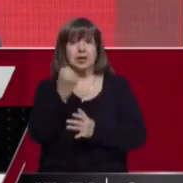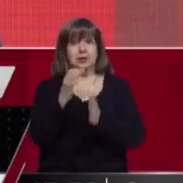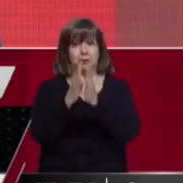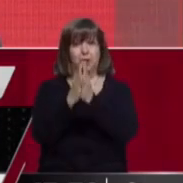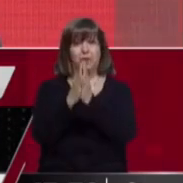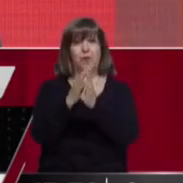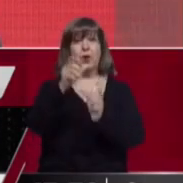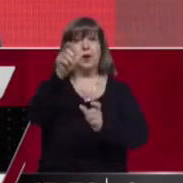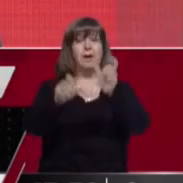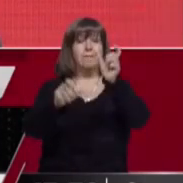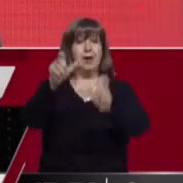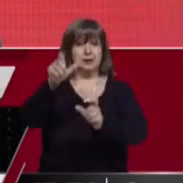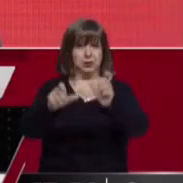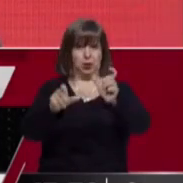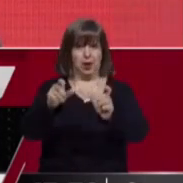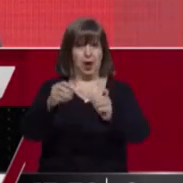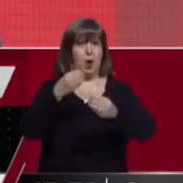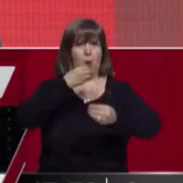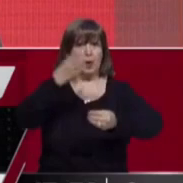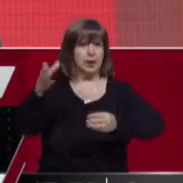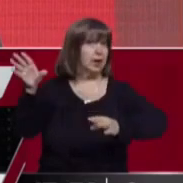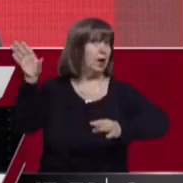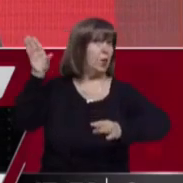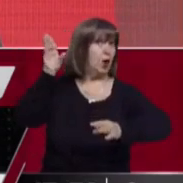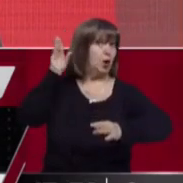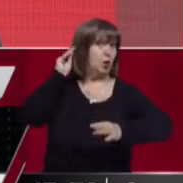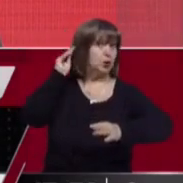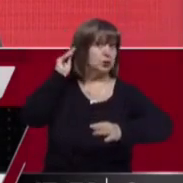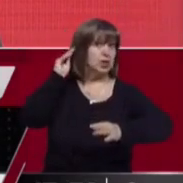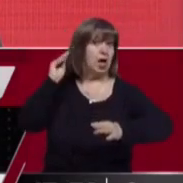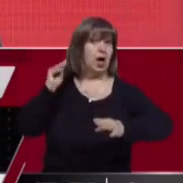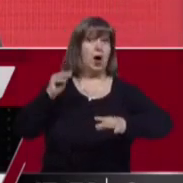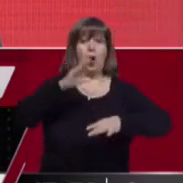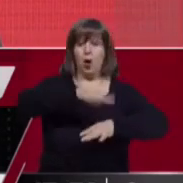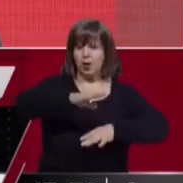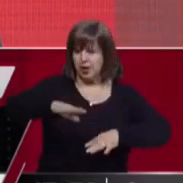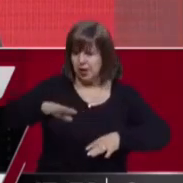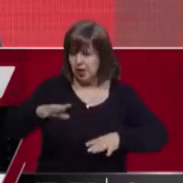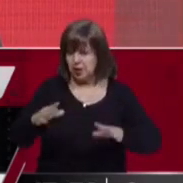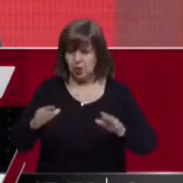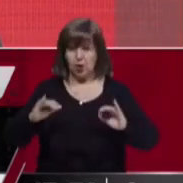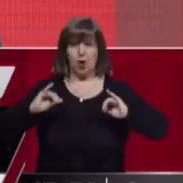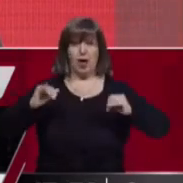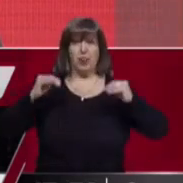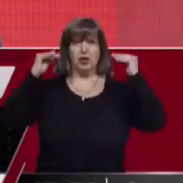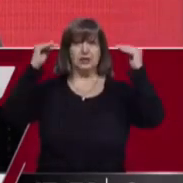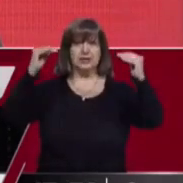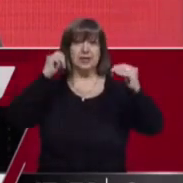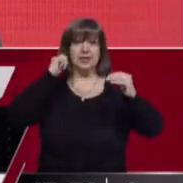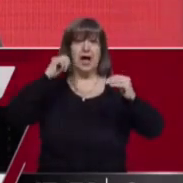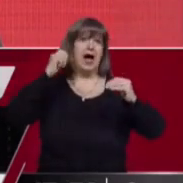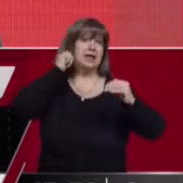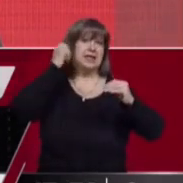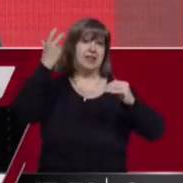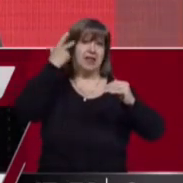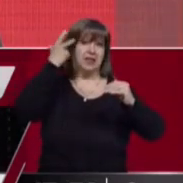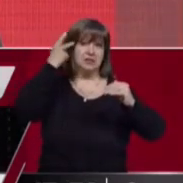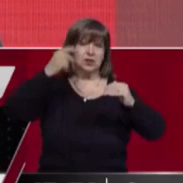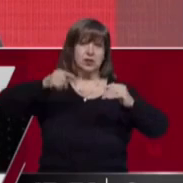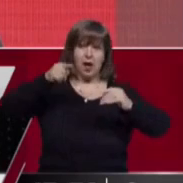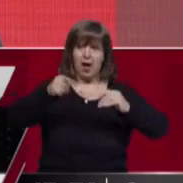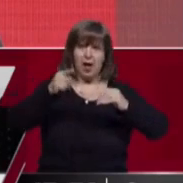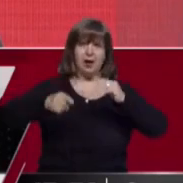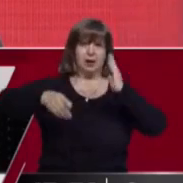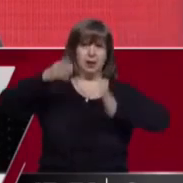demore una semana o 10 días. Silvina, sí. Sí. No, no, por favor, termine, por favor. No, no,